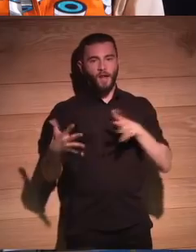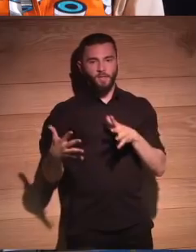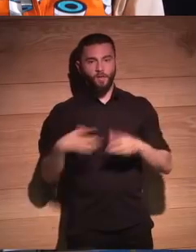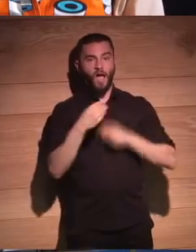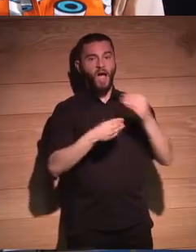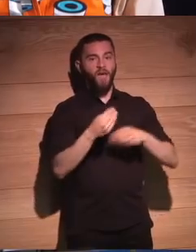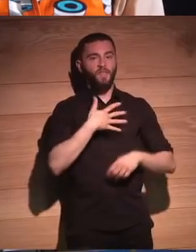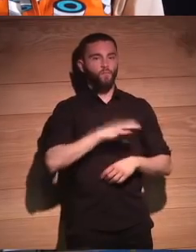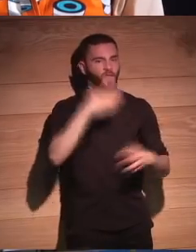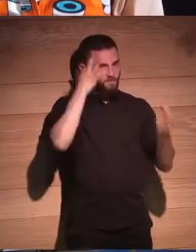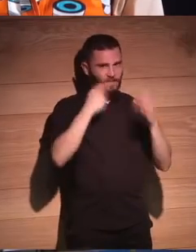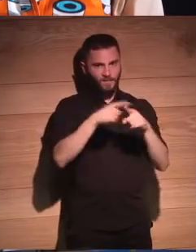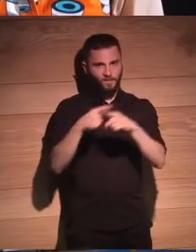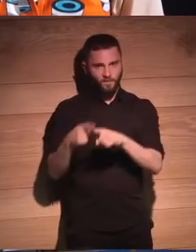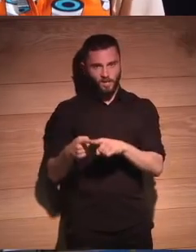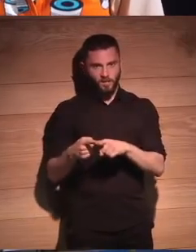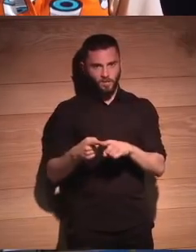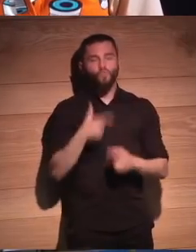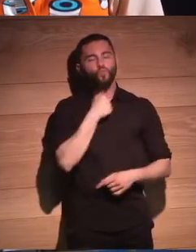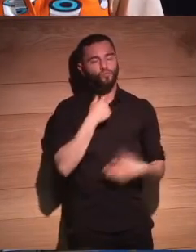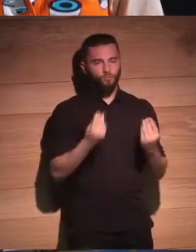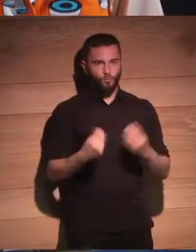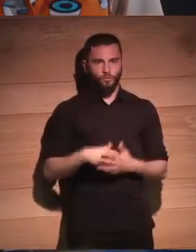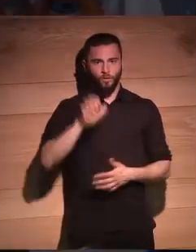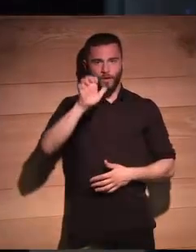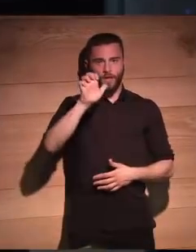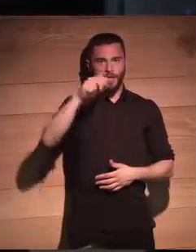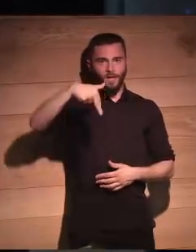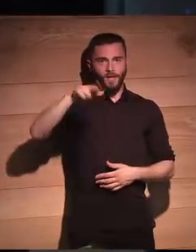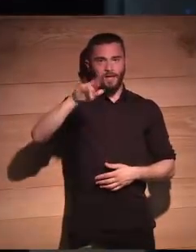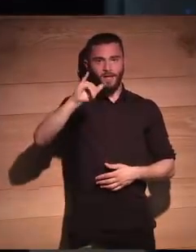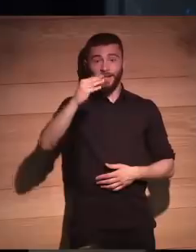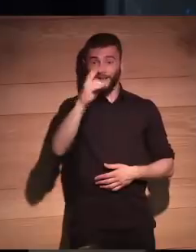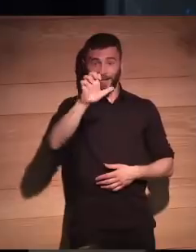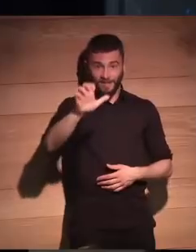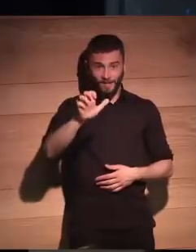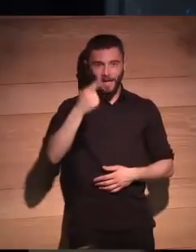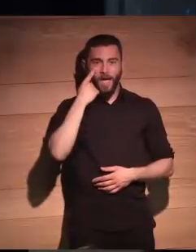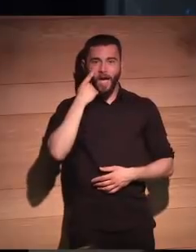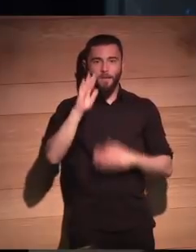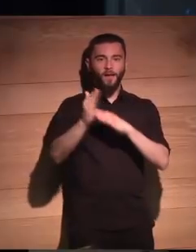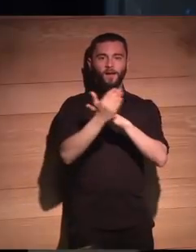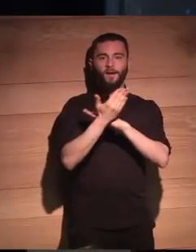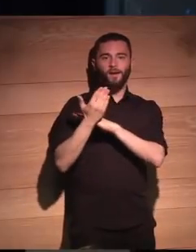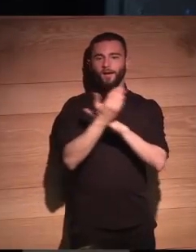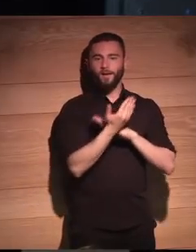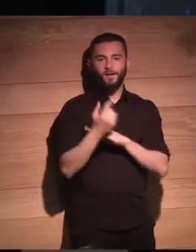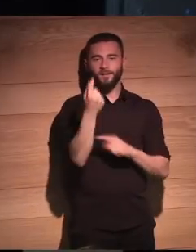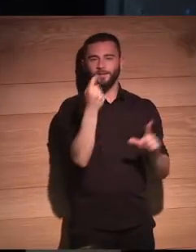otro matiz ahí. Me gustó mucho. Enrique, ¿podemos ver un momentito cómo nos estás viendo?